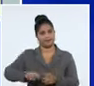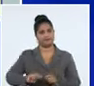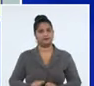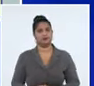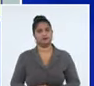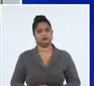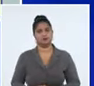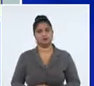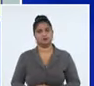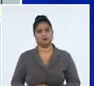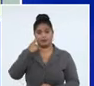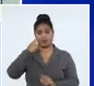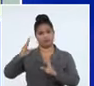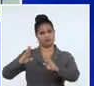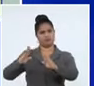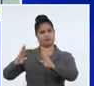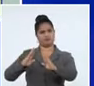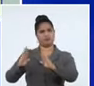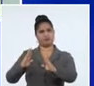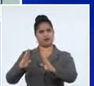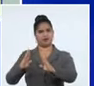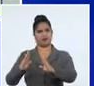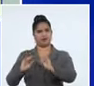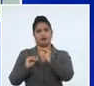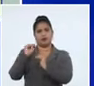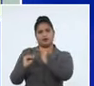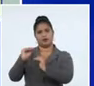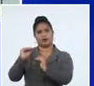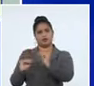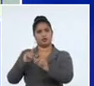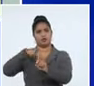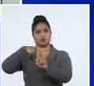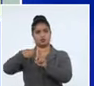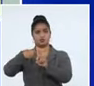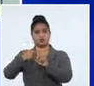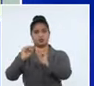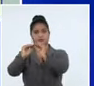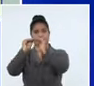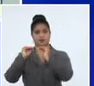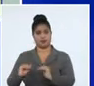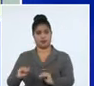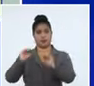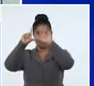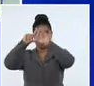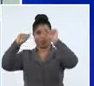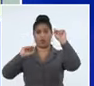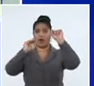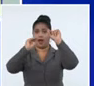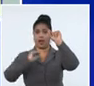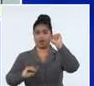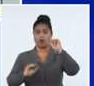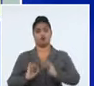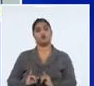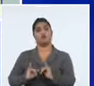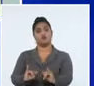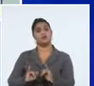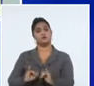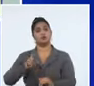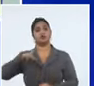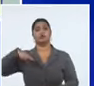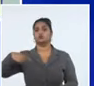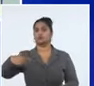una disminución, medio que se ha enlentecido ahí, pero con una disminución todos los días en